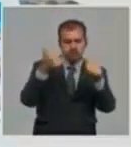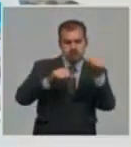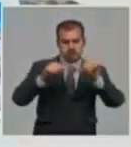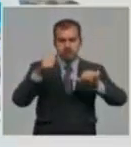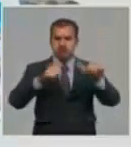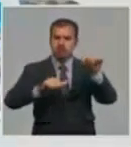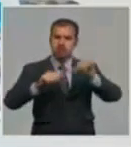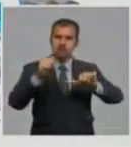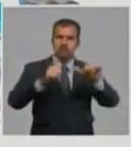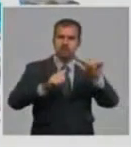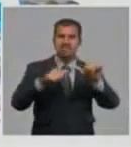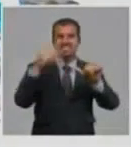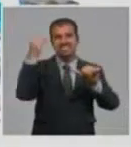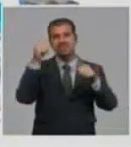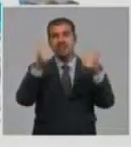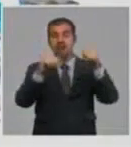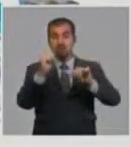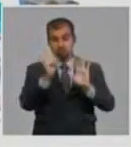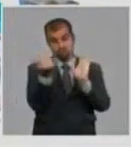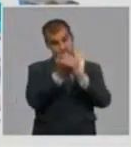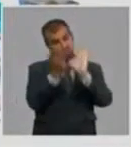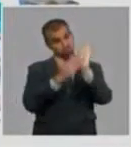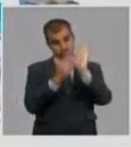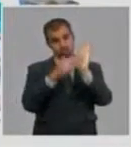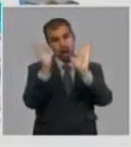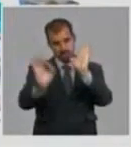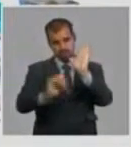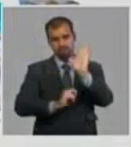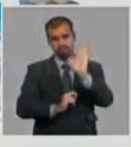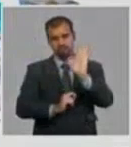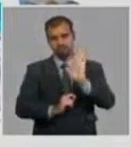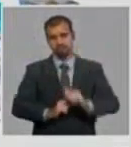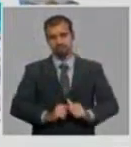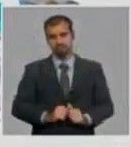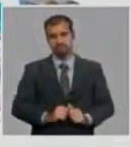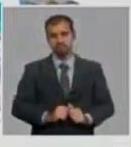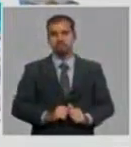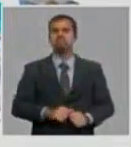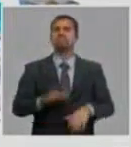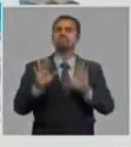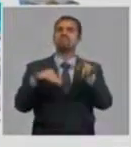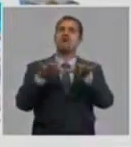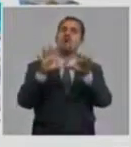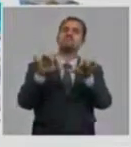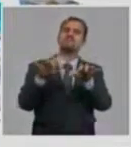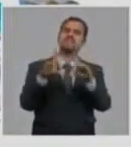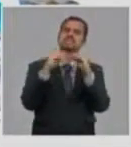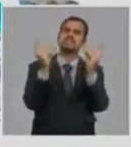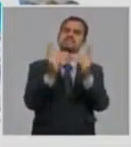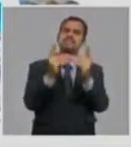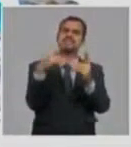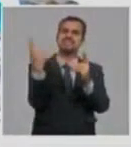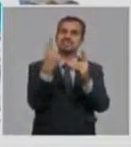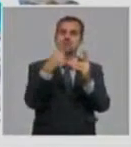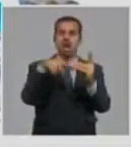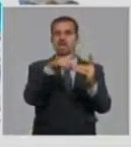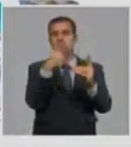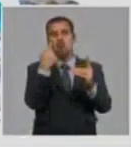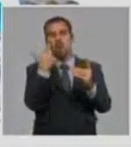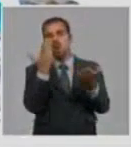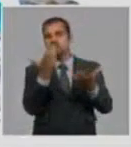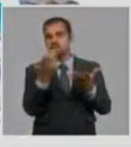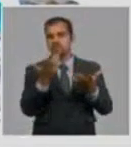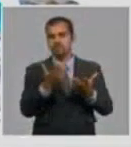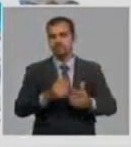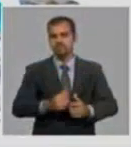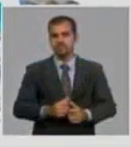biológicos. Tenemos un laboratorio certificado según la Oficina Nacional de Evaluación y también de